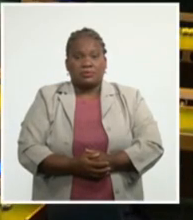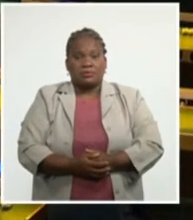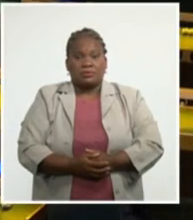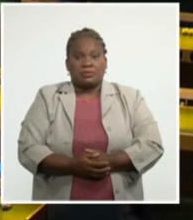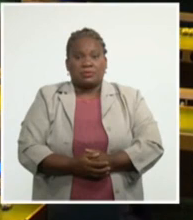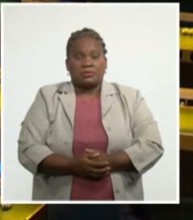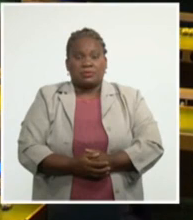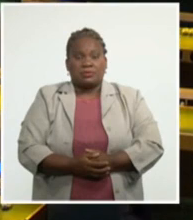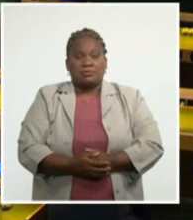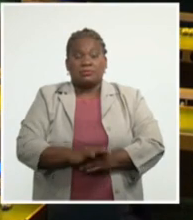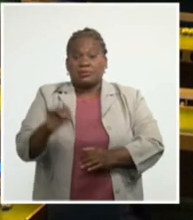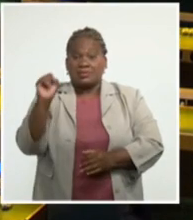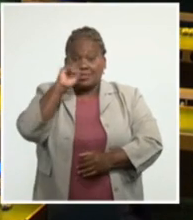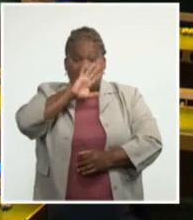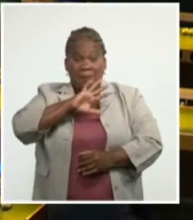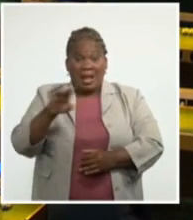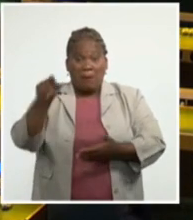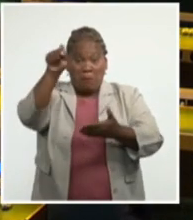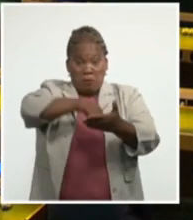Hemos finalizado la votación.